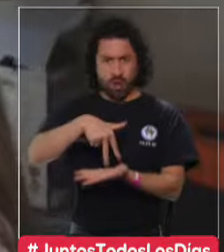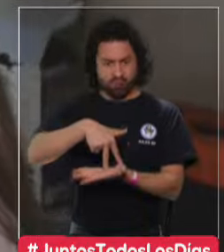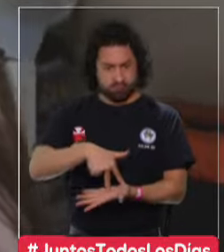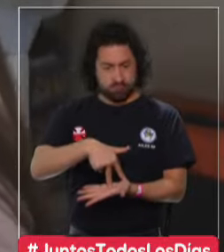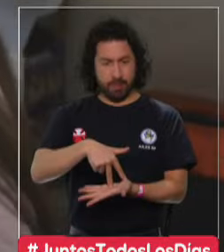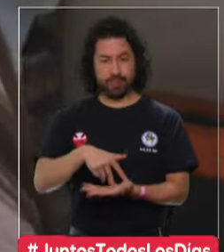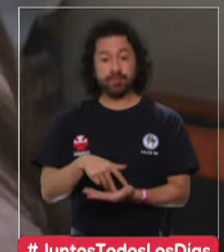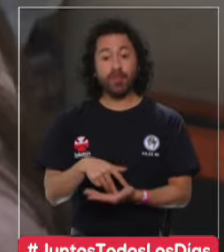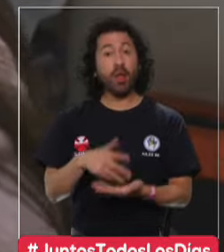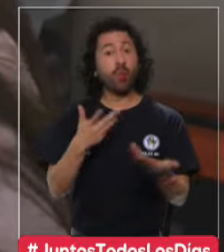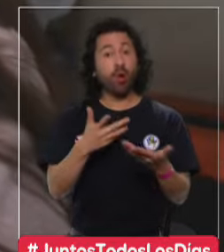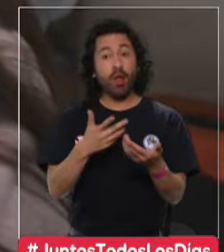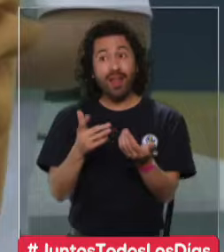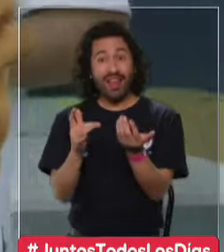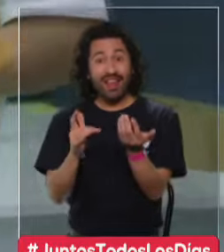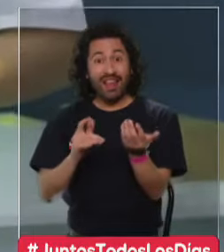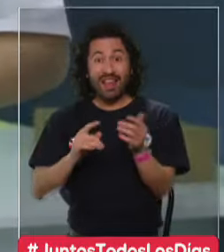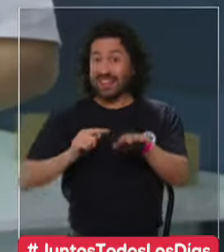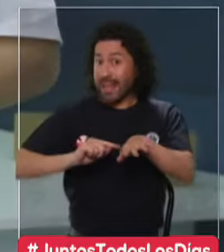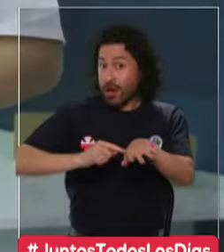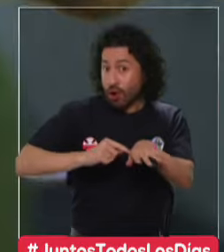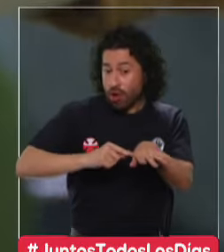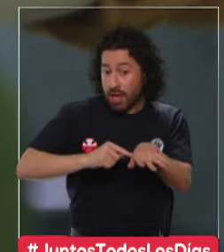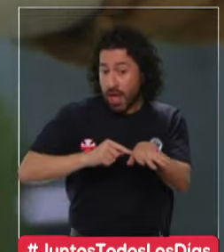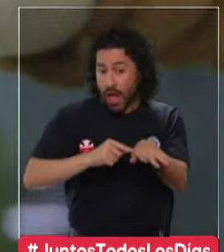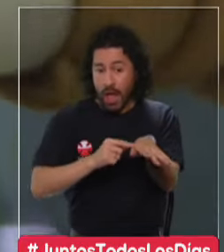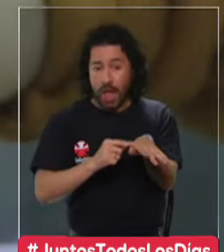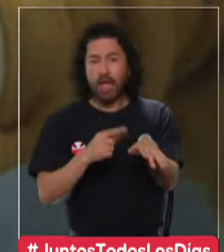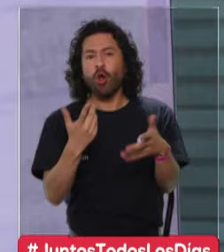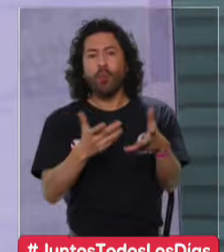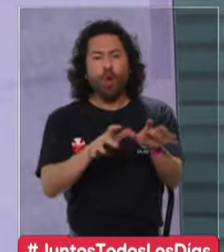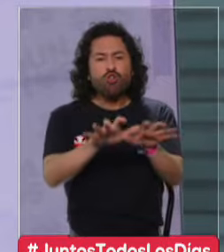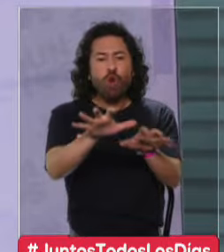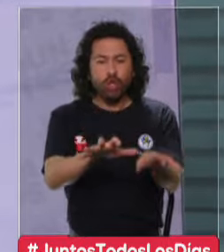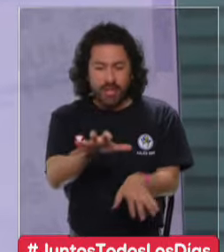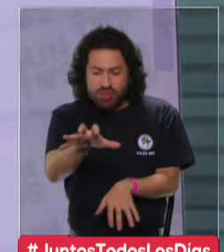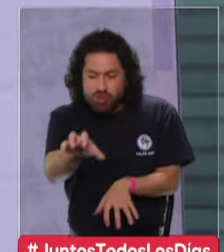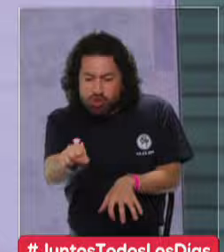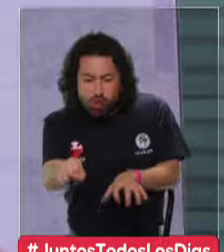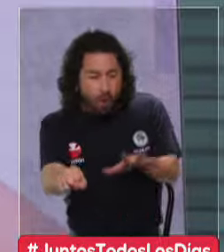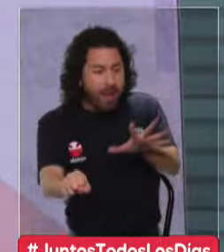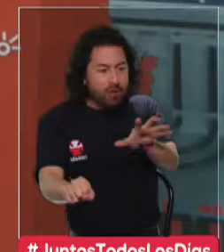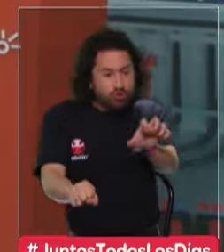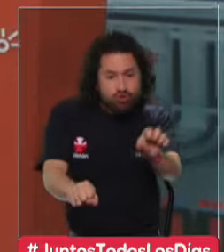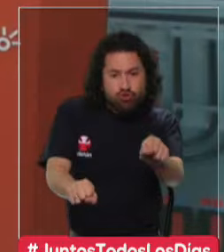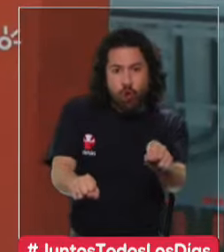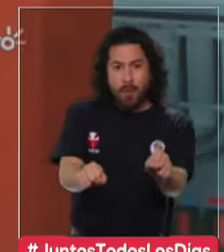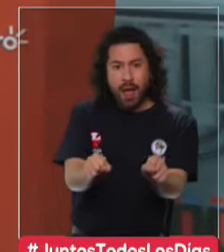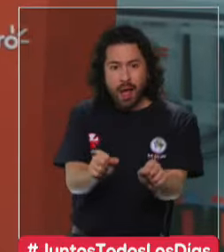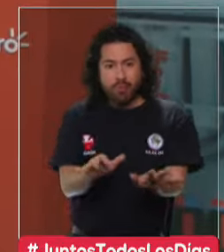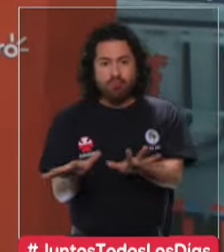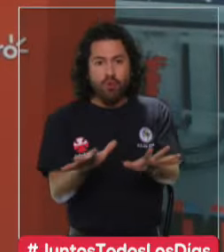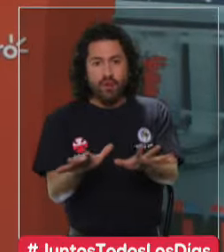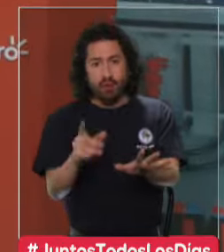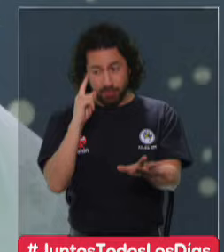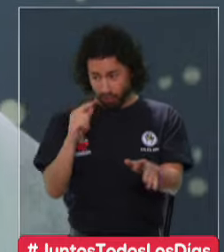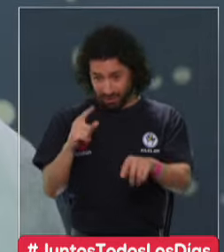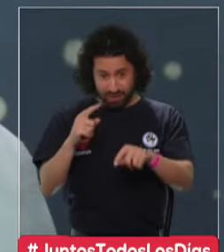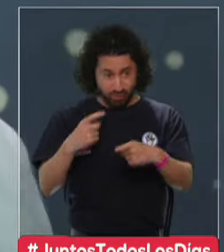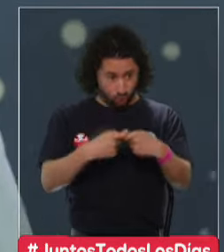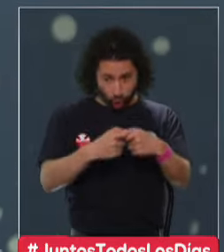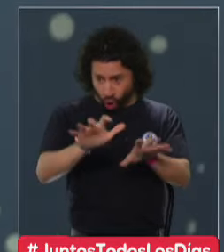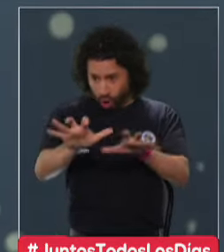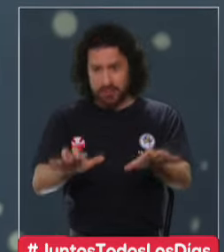Con el acompañamiento tecnológico que tiene, le hacían que tenía que tomar objetos, que ella se moviera para todos lados, pero todo era virtual. Todo